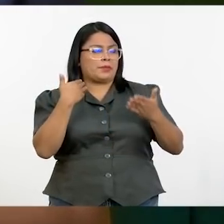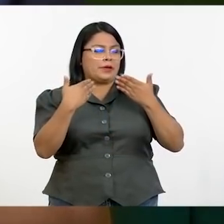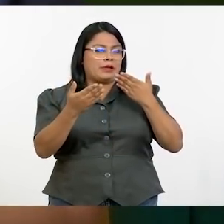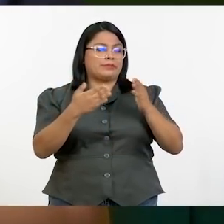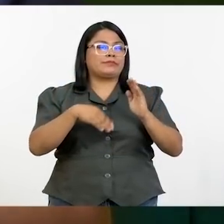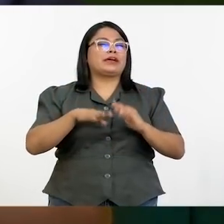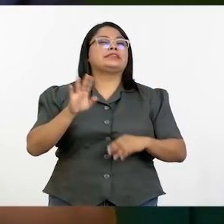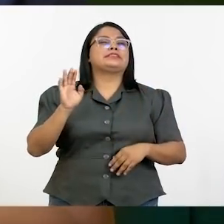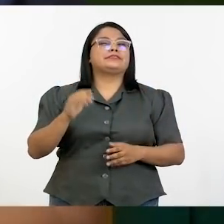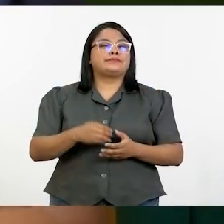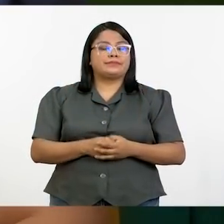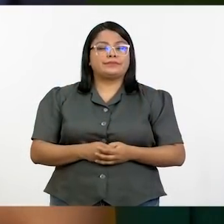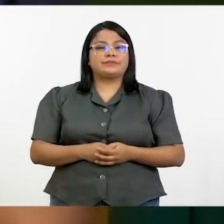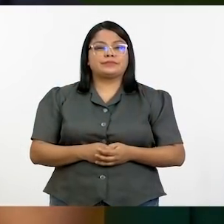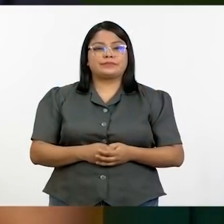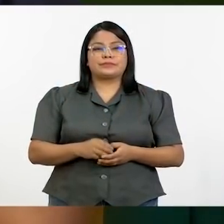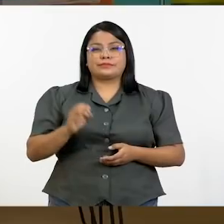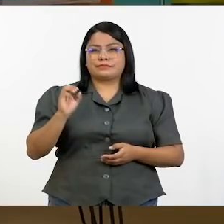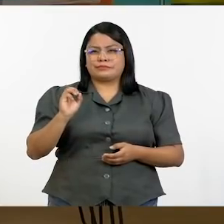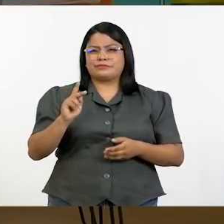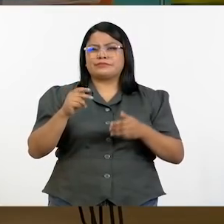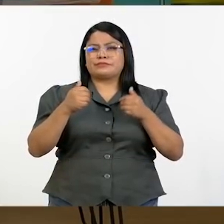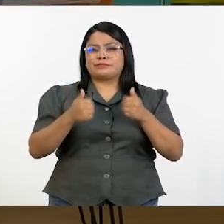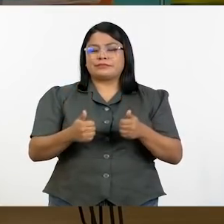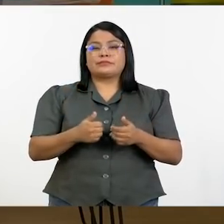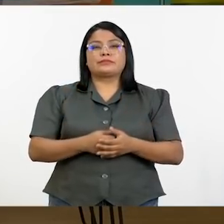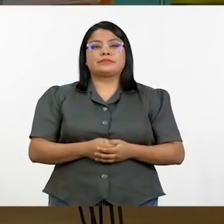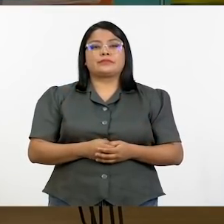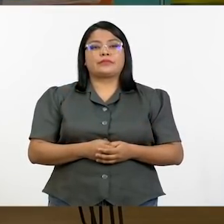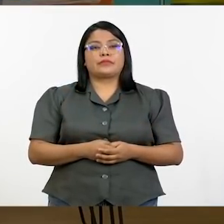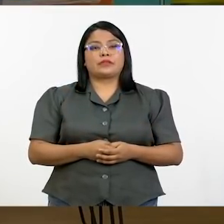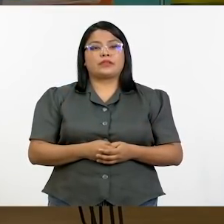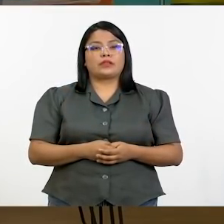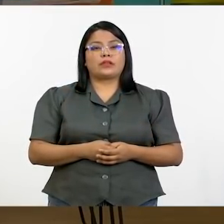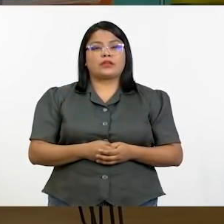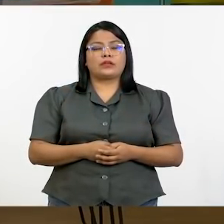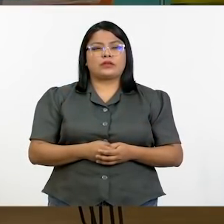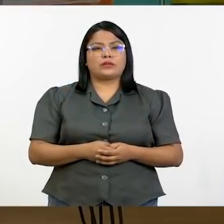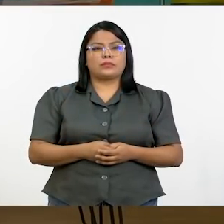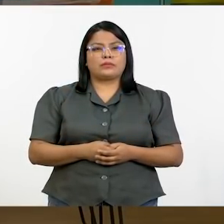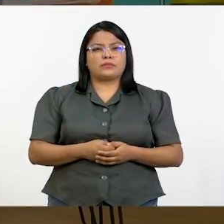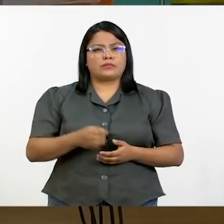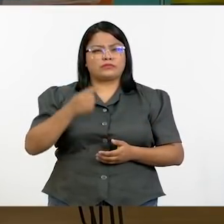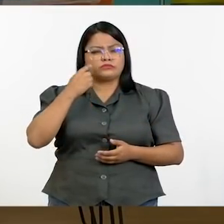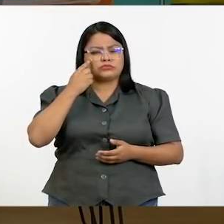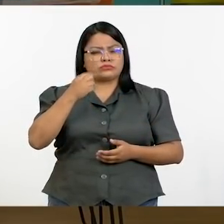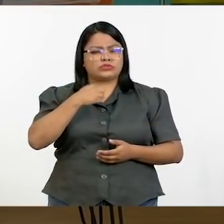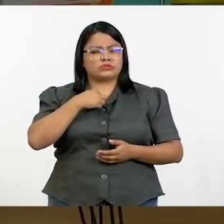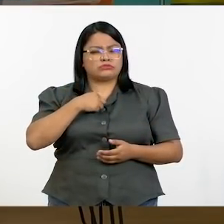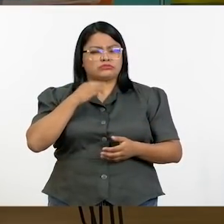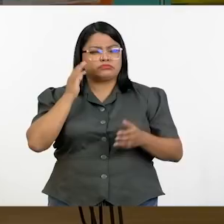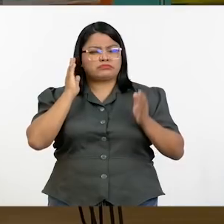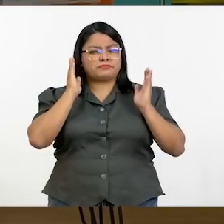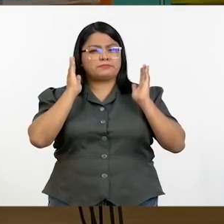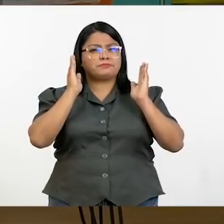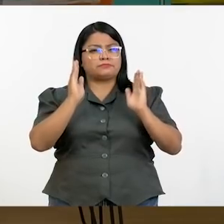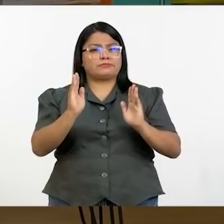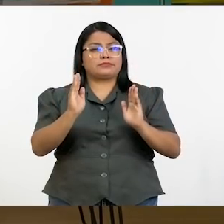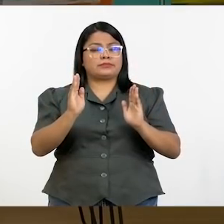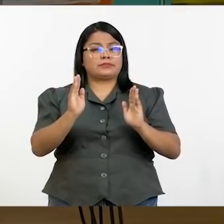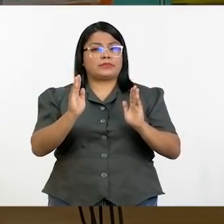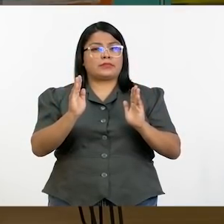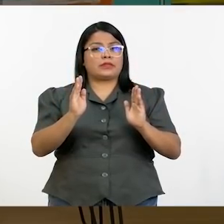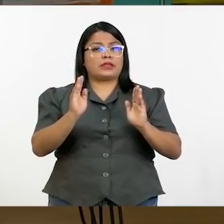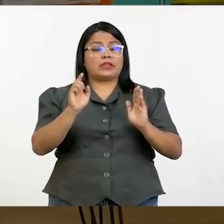a detalle más adelante. Ok, me parece bien. Bueno, Esmeralda, algo que me llamaba mucho la atención también es